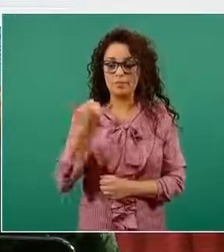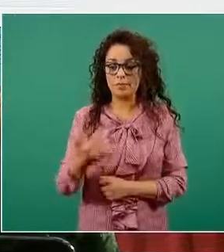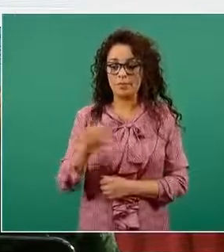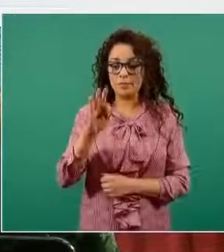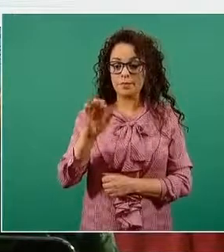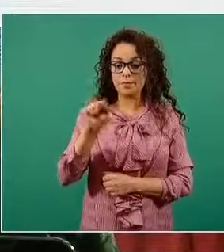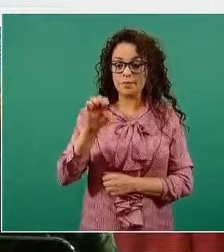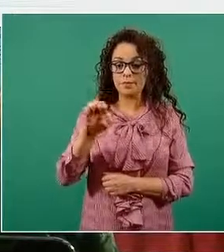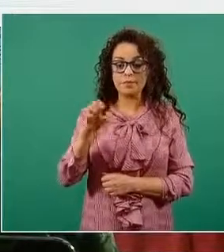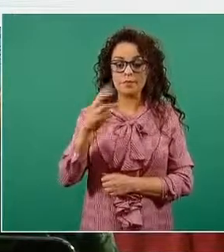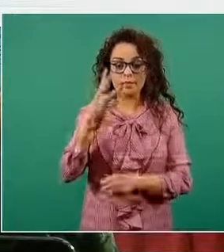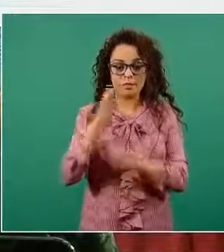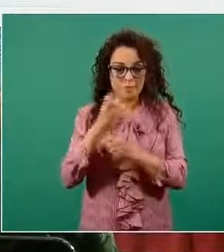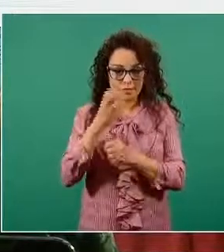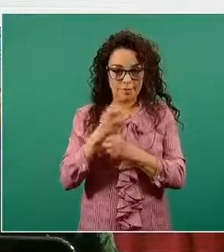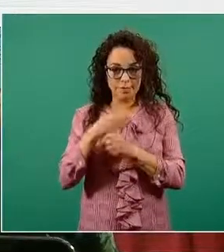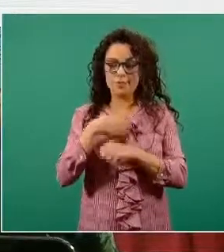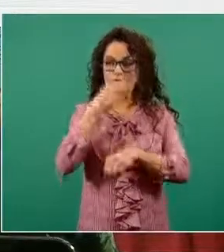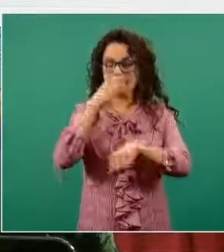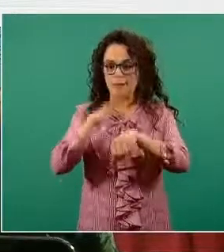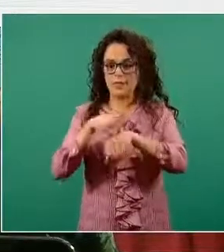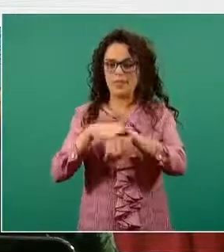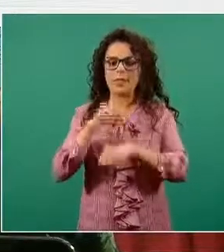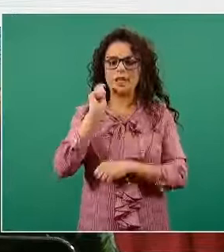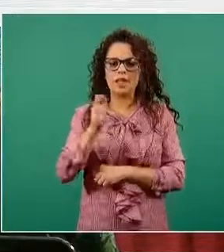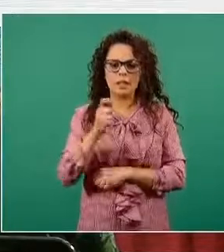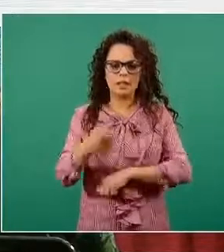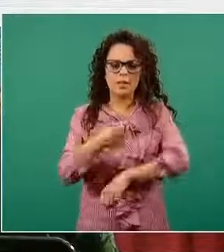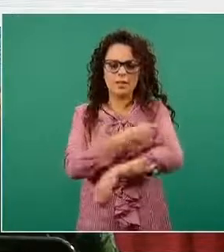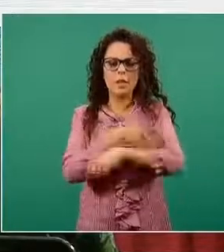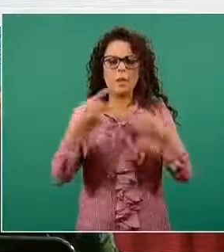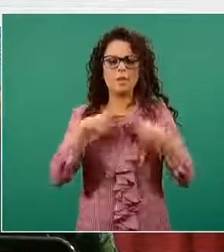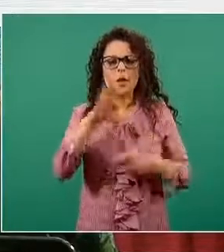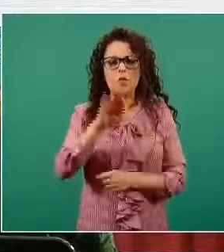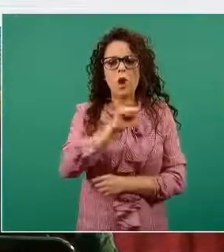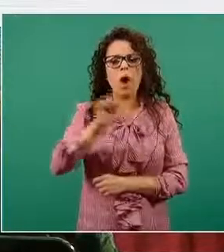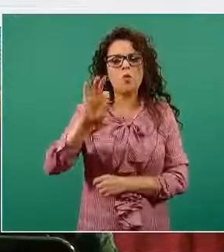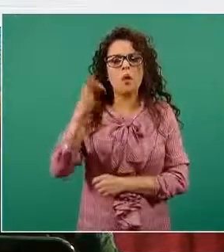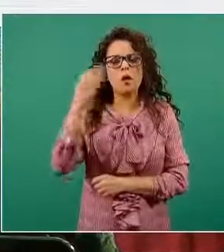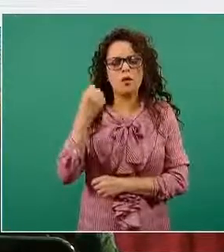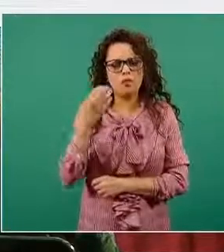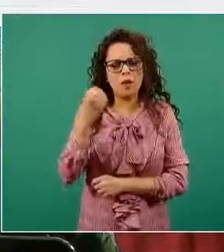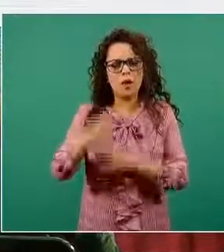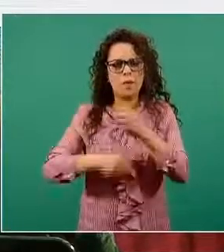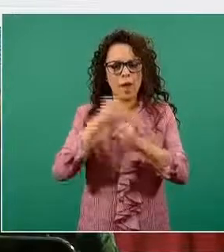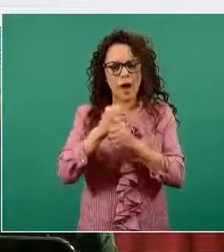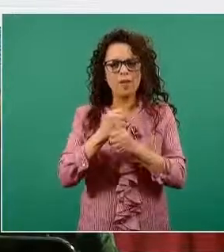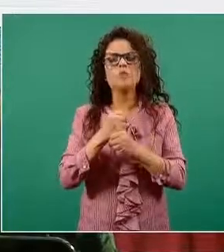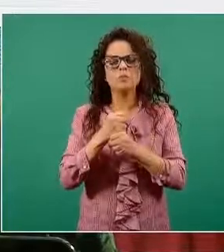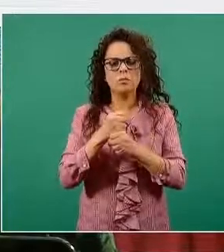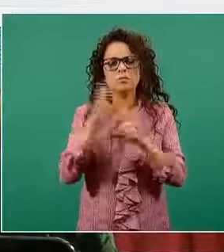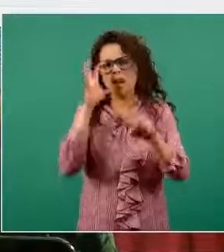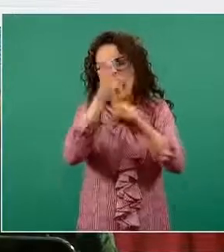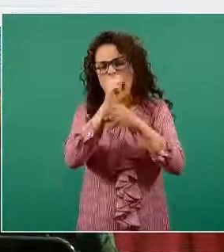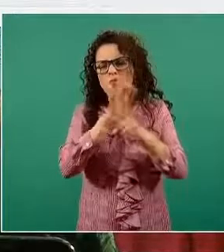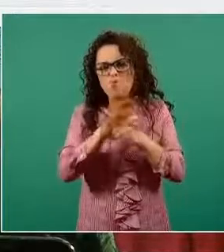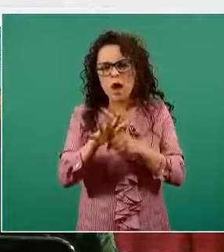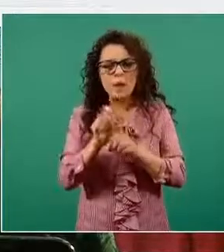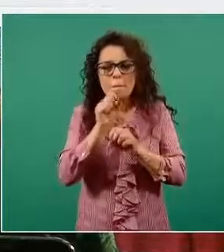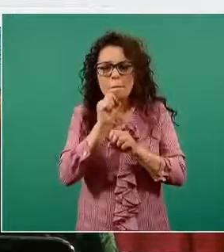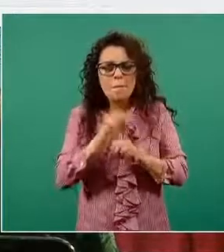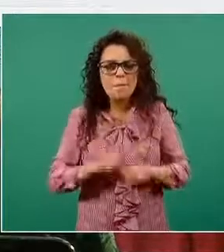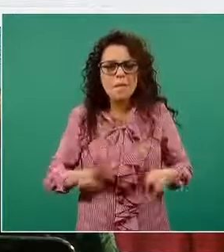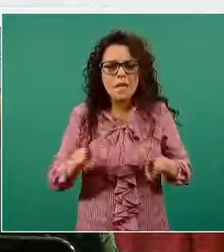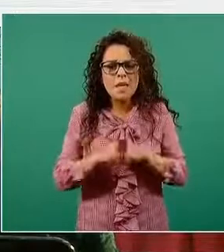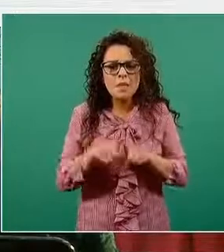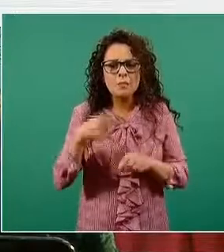3, cuando ya vacunemos a personas de 40 a 49, el objetivo será el mismo, pero ahí aparecen